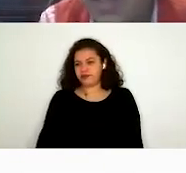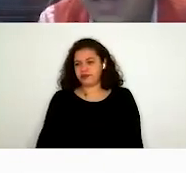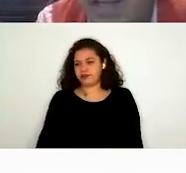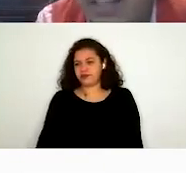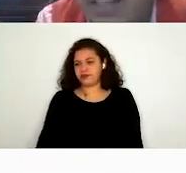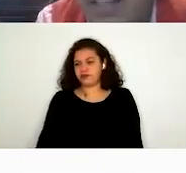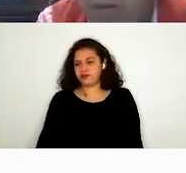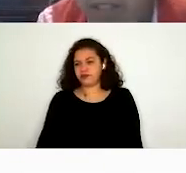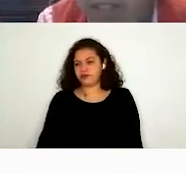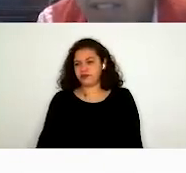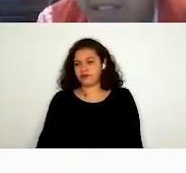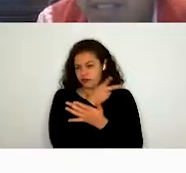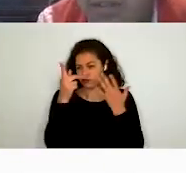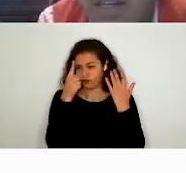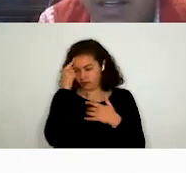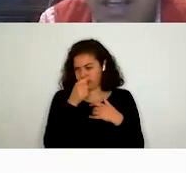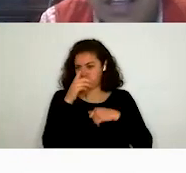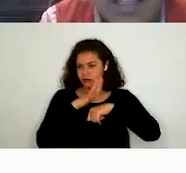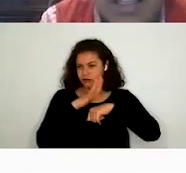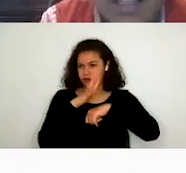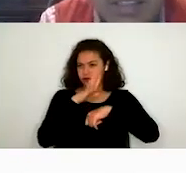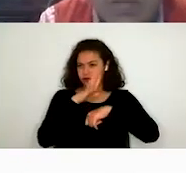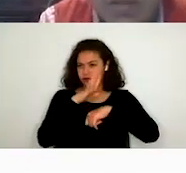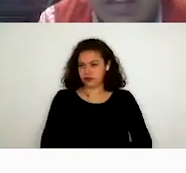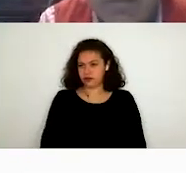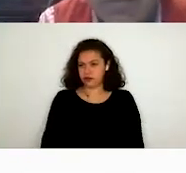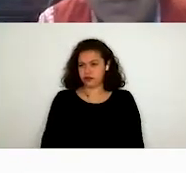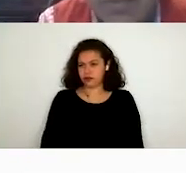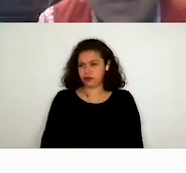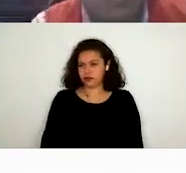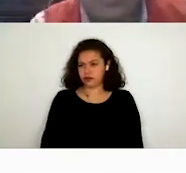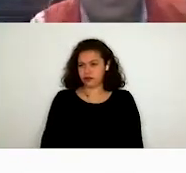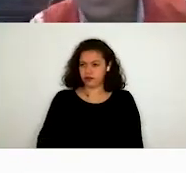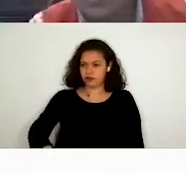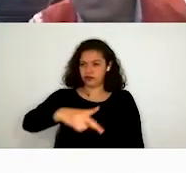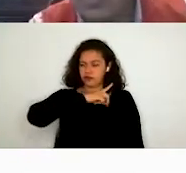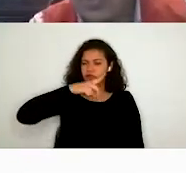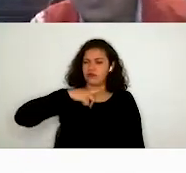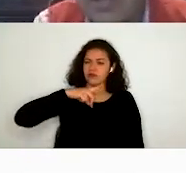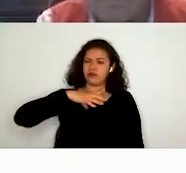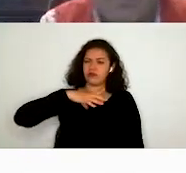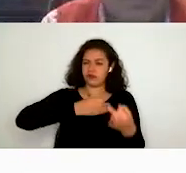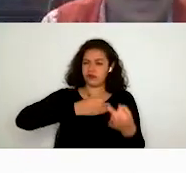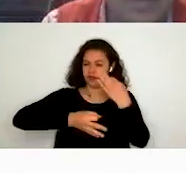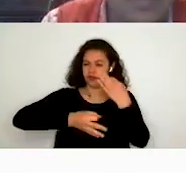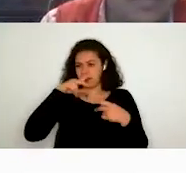normalmente existe un plano de señalización general y este debe de estar ubicado en una zona donde todos los podamos ver.